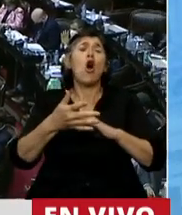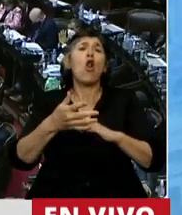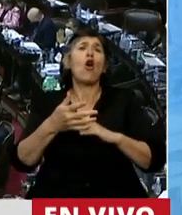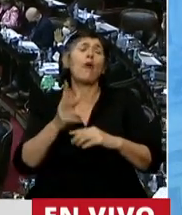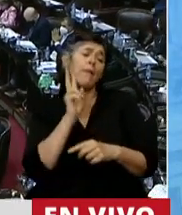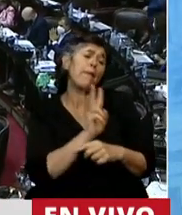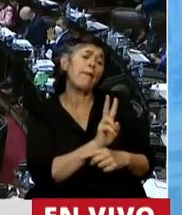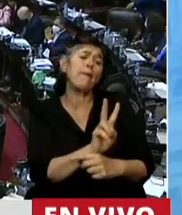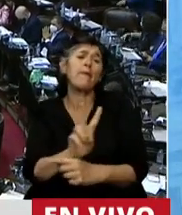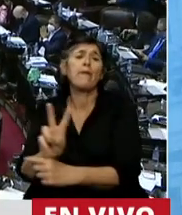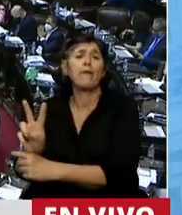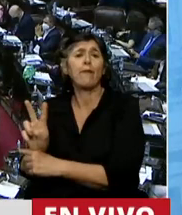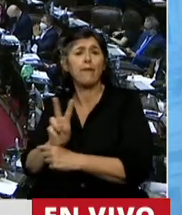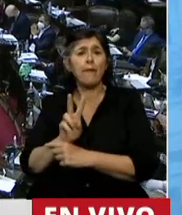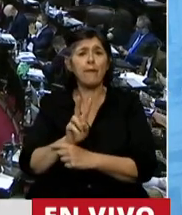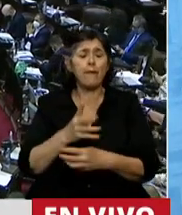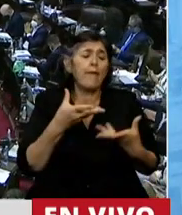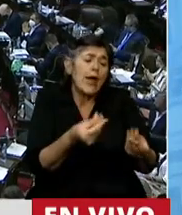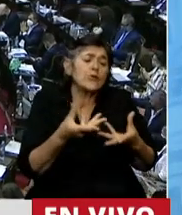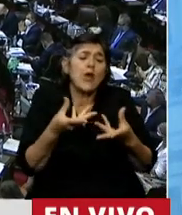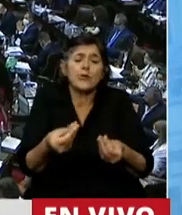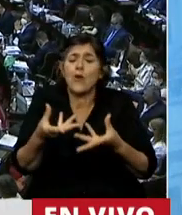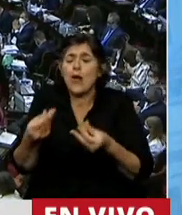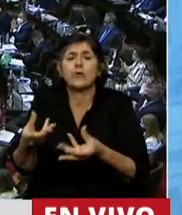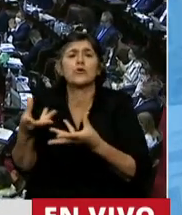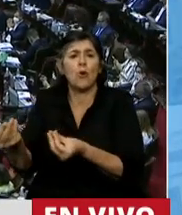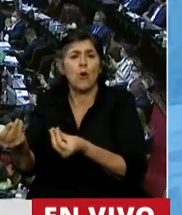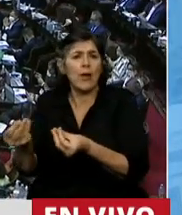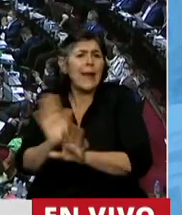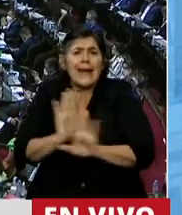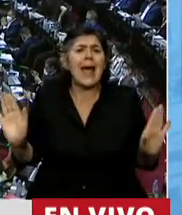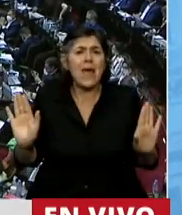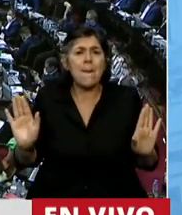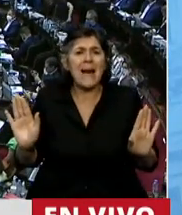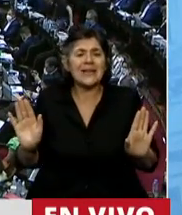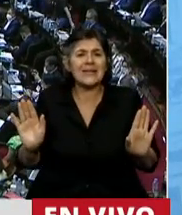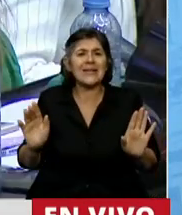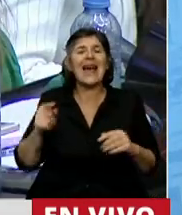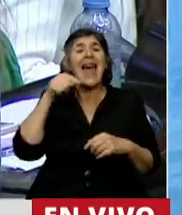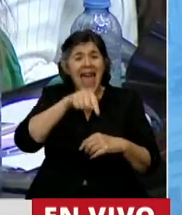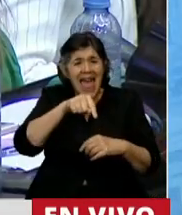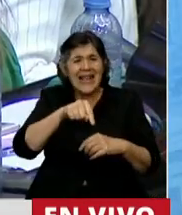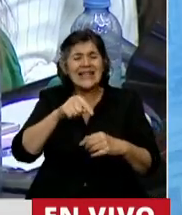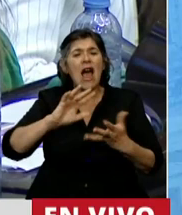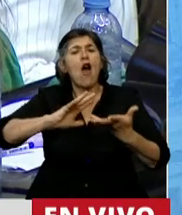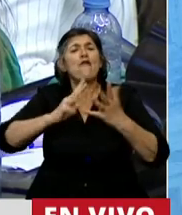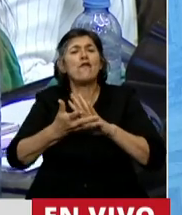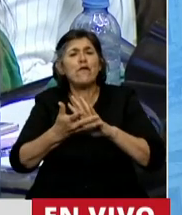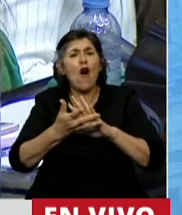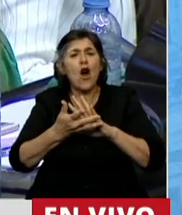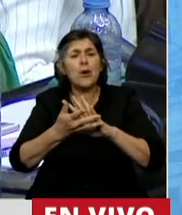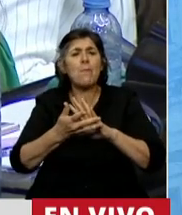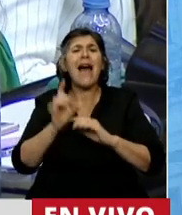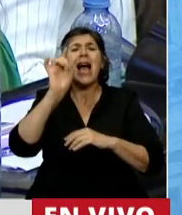palabra. Digo que el asistencialismo es un recurso de coyuntura, no un recurso que tiene que quedarse para